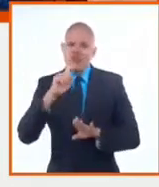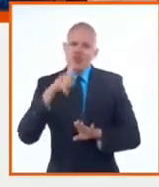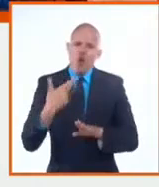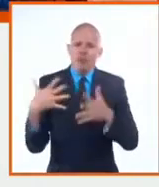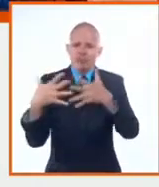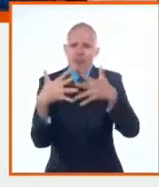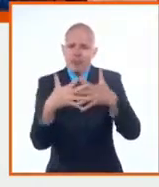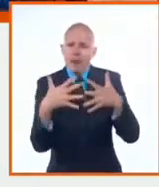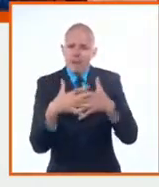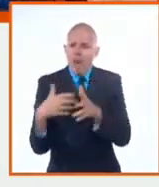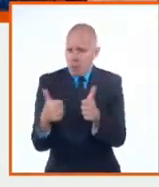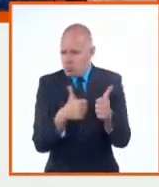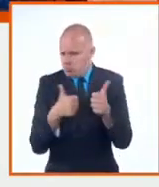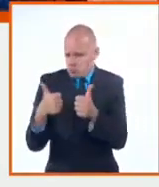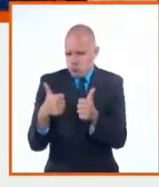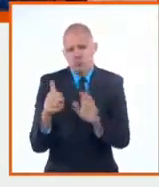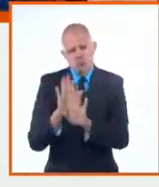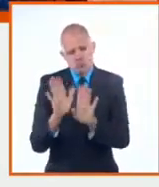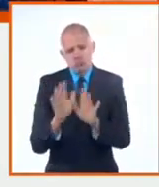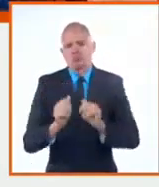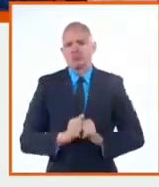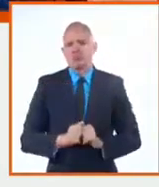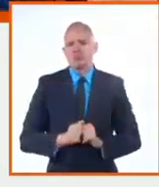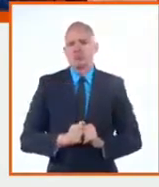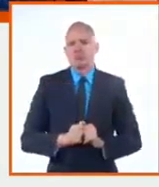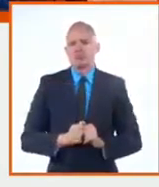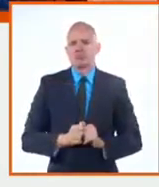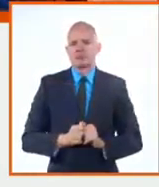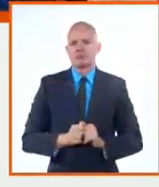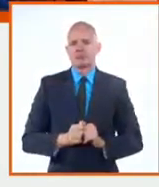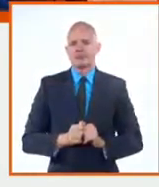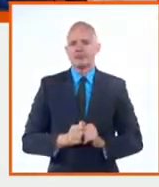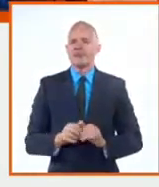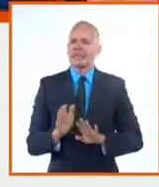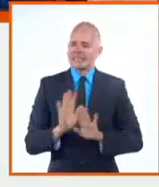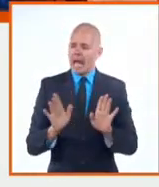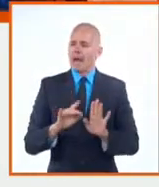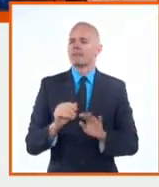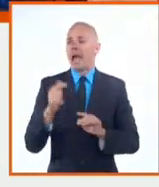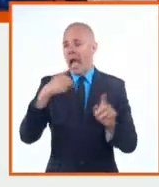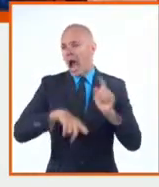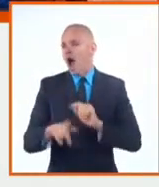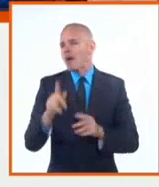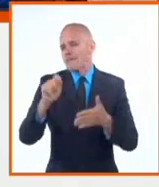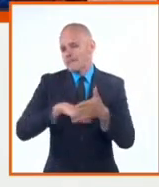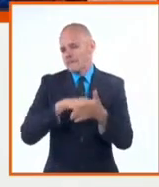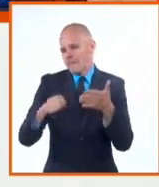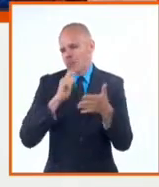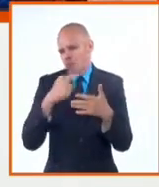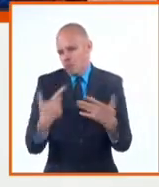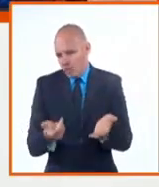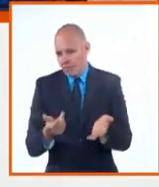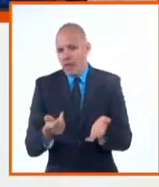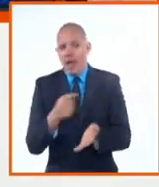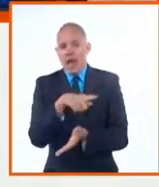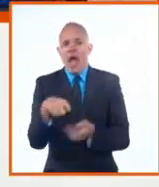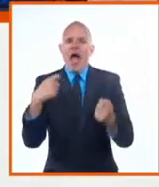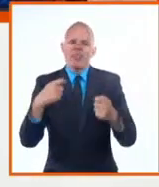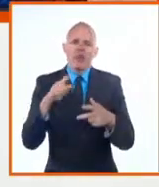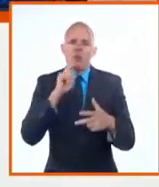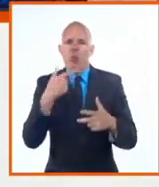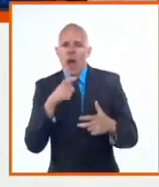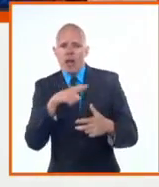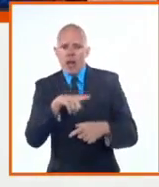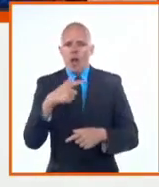la a la a la estrategia trazada es decir cómo íbamos a manejar un equipo que fuera competitivo y que